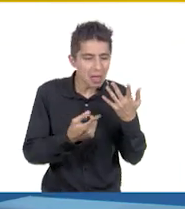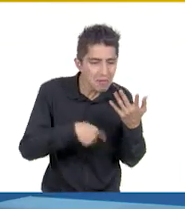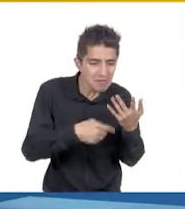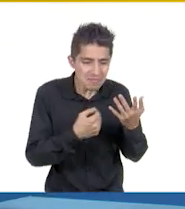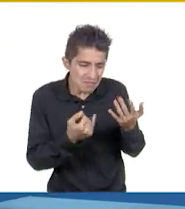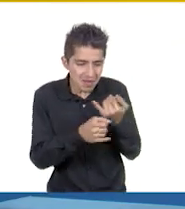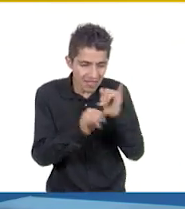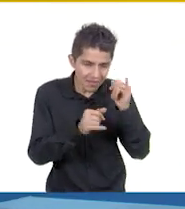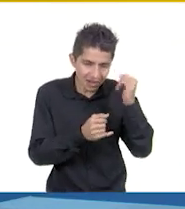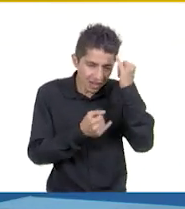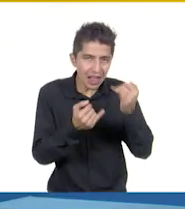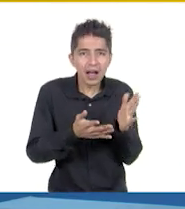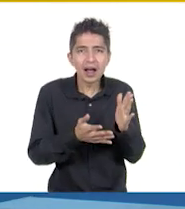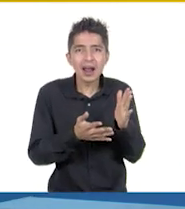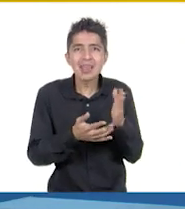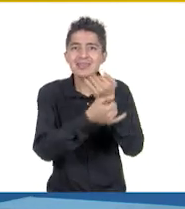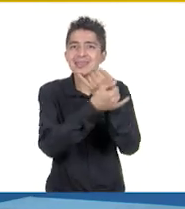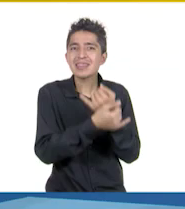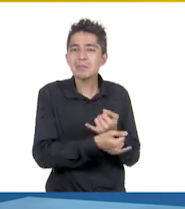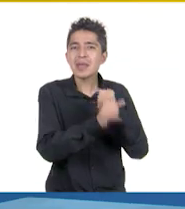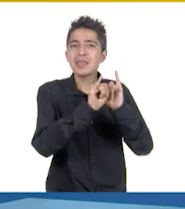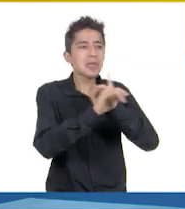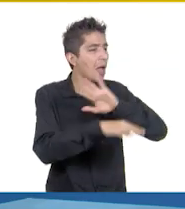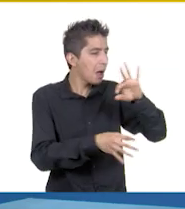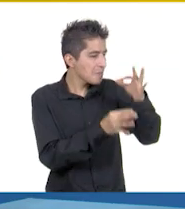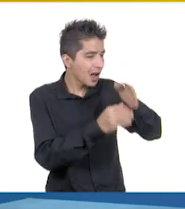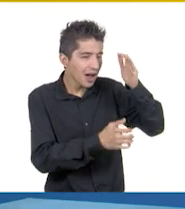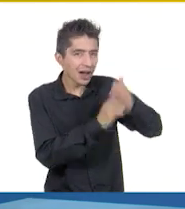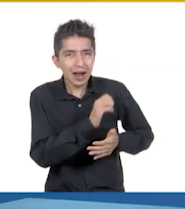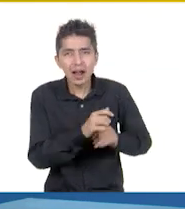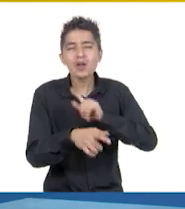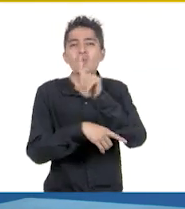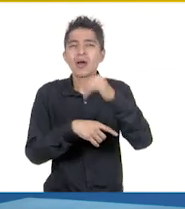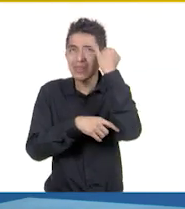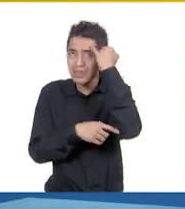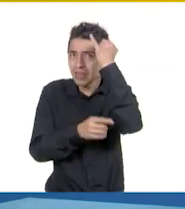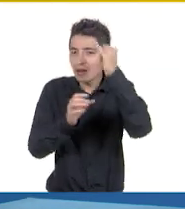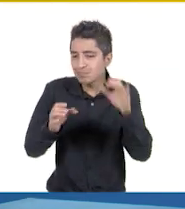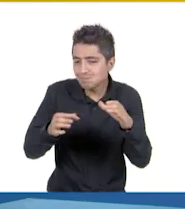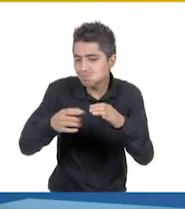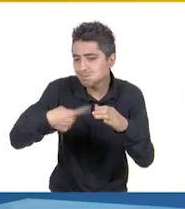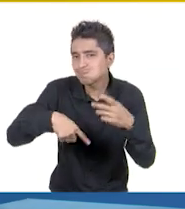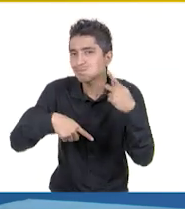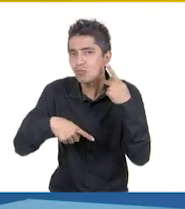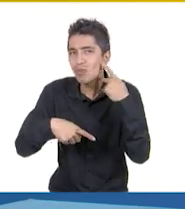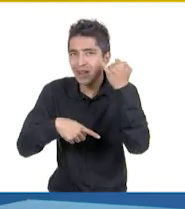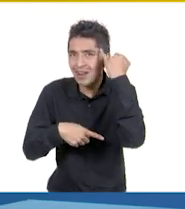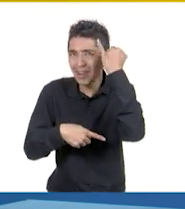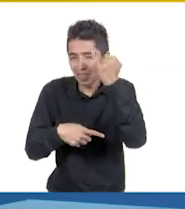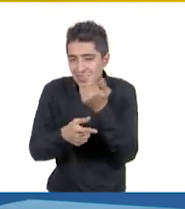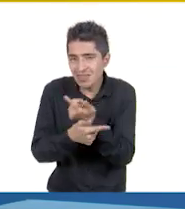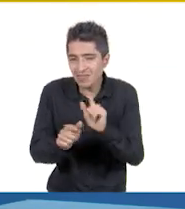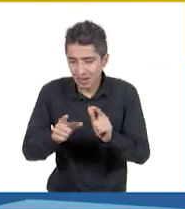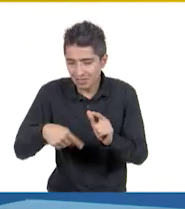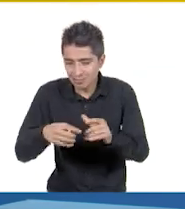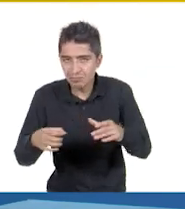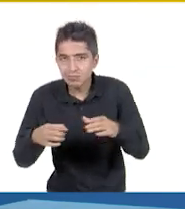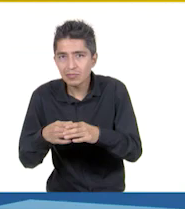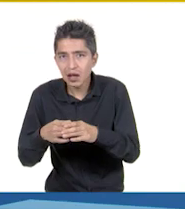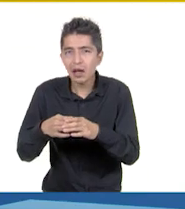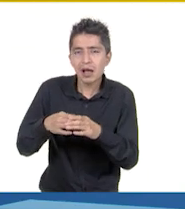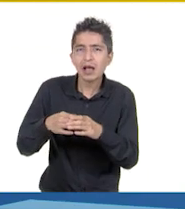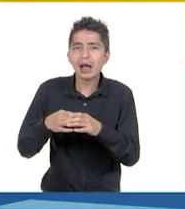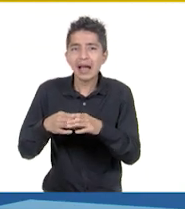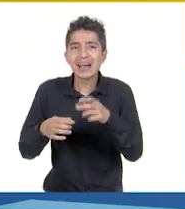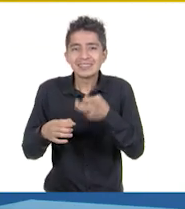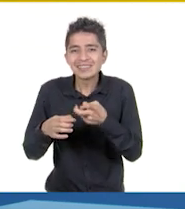se había consumado, en donde el liberalismo ya era una idea que circulaba. Entonces Porfirio Díaz